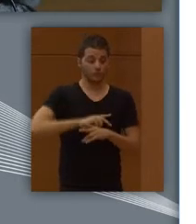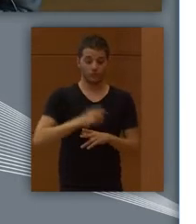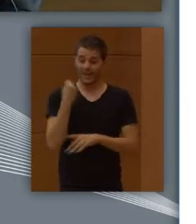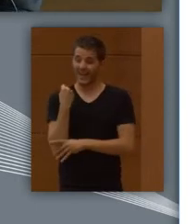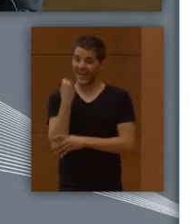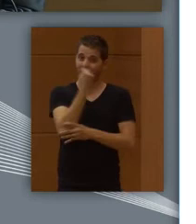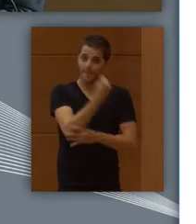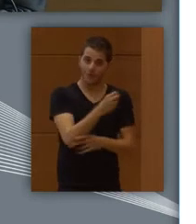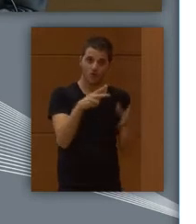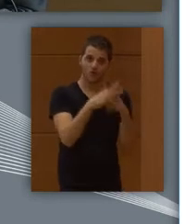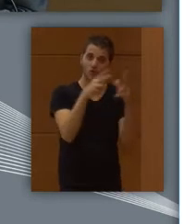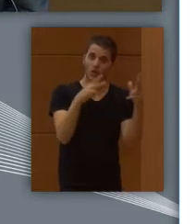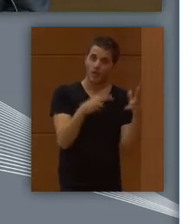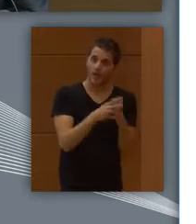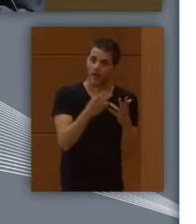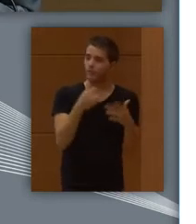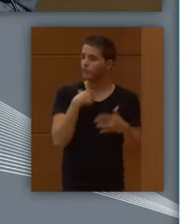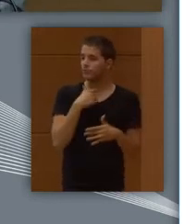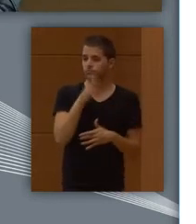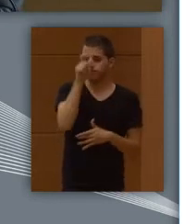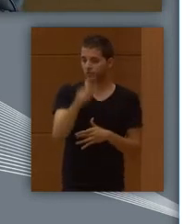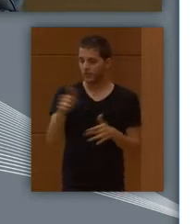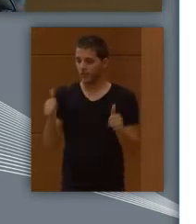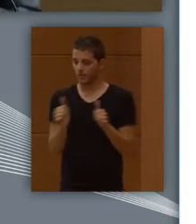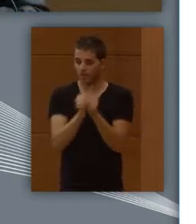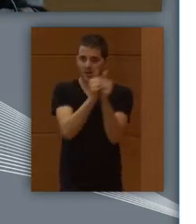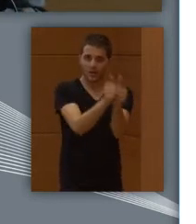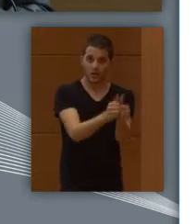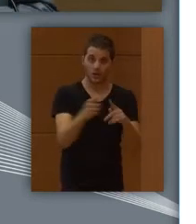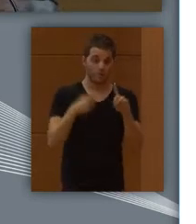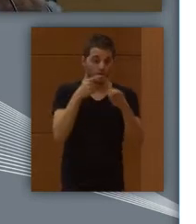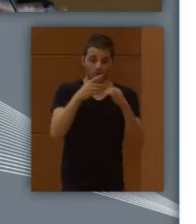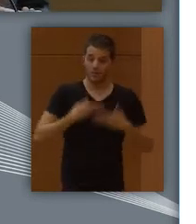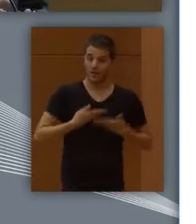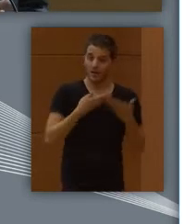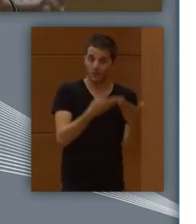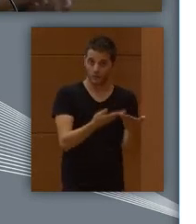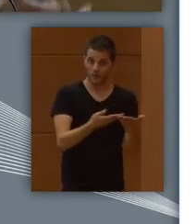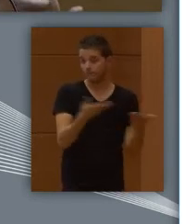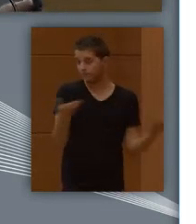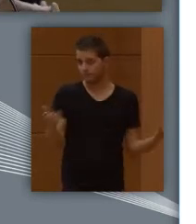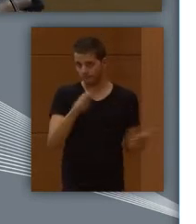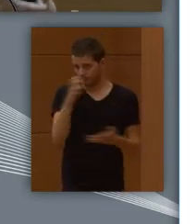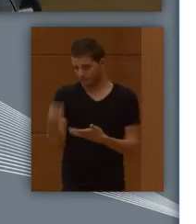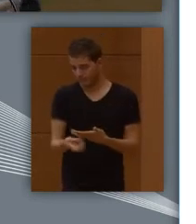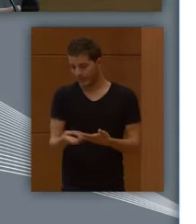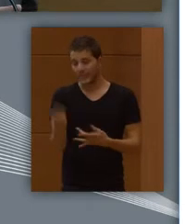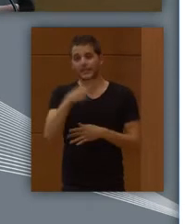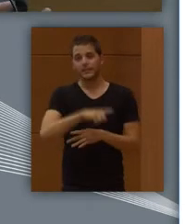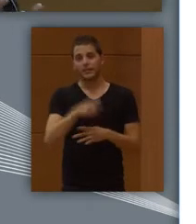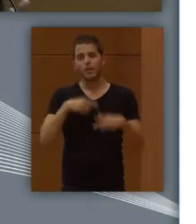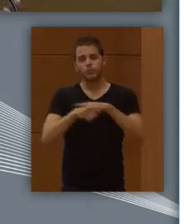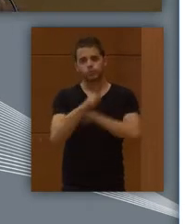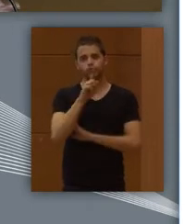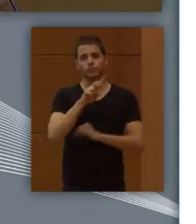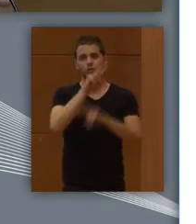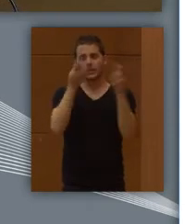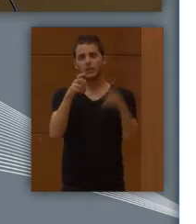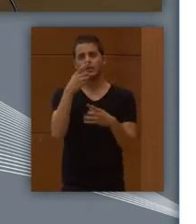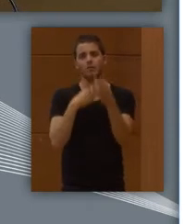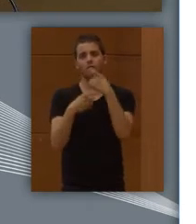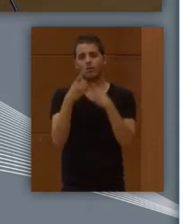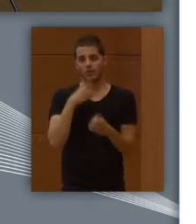social, un acompañamiento en una primera fase para dar ese paso, ¿no? Se ha avanzado mucho en formación también, bien cierto es,